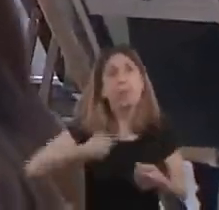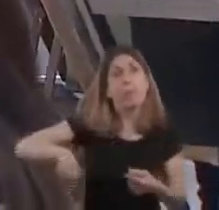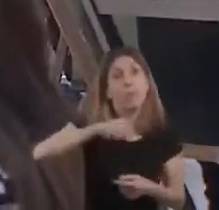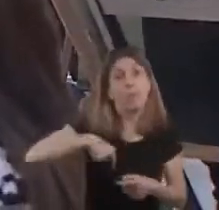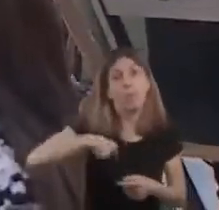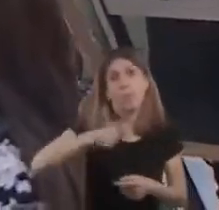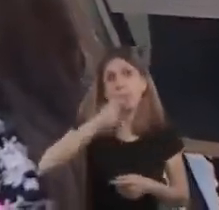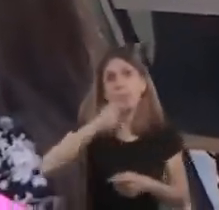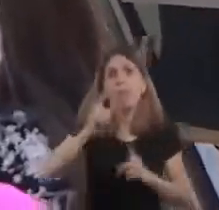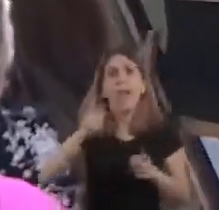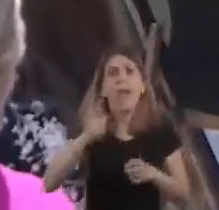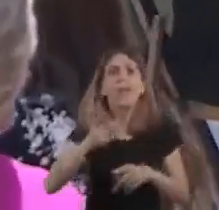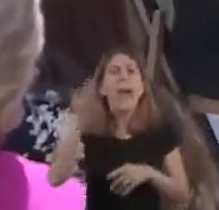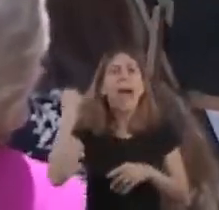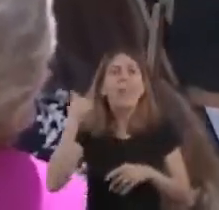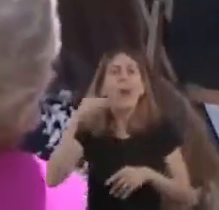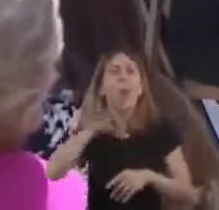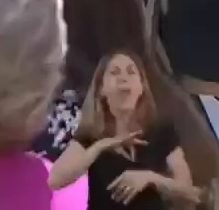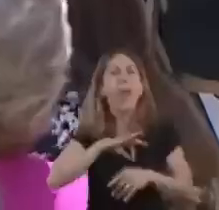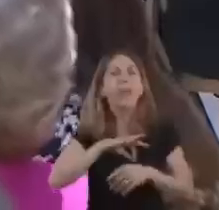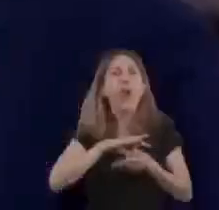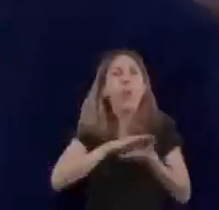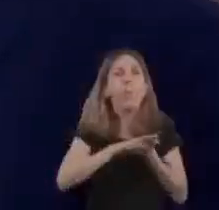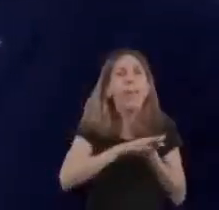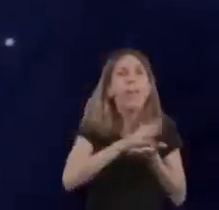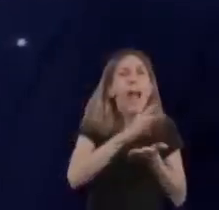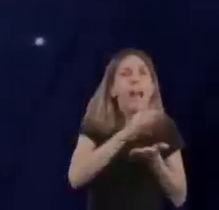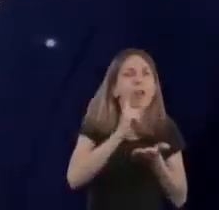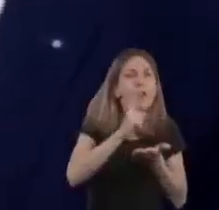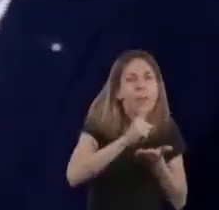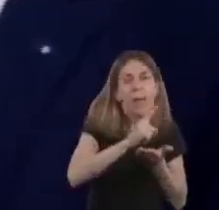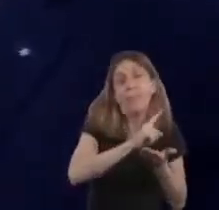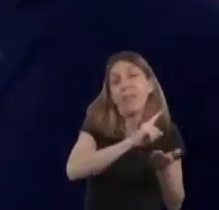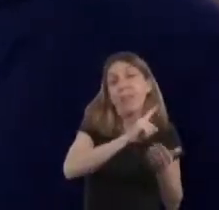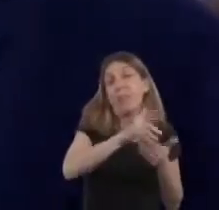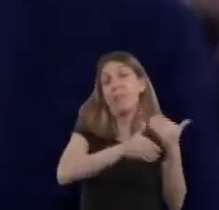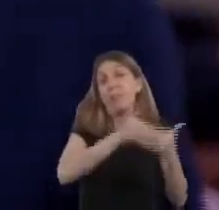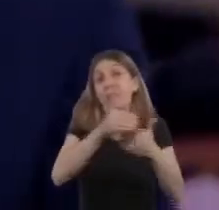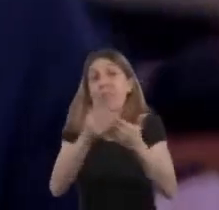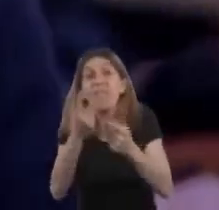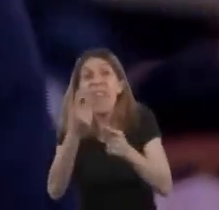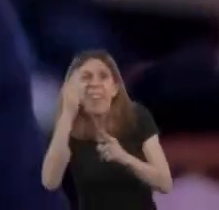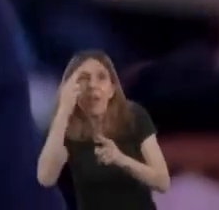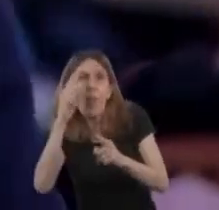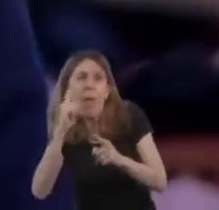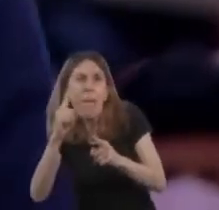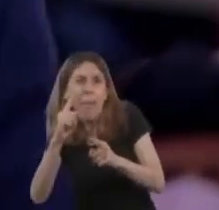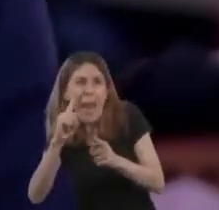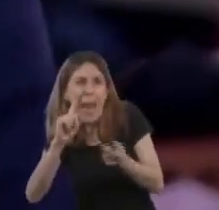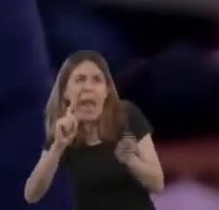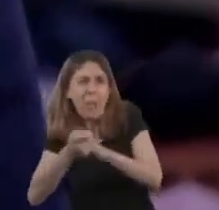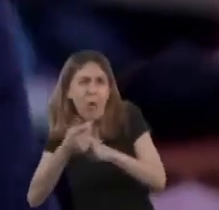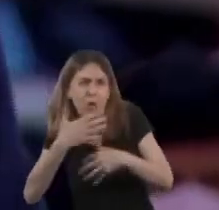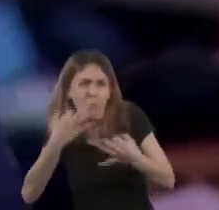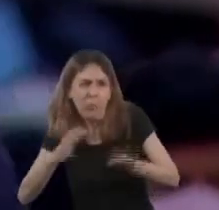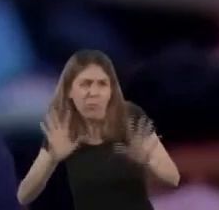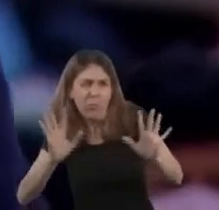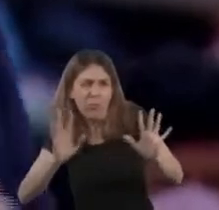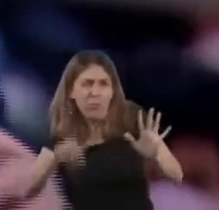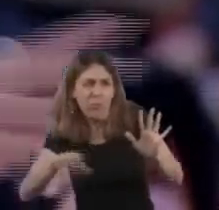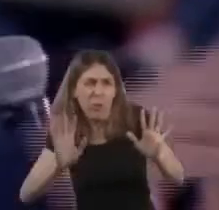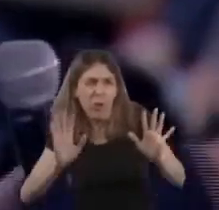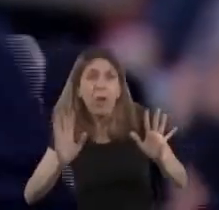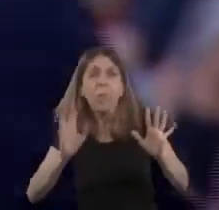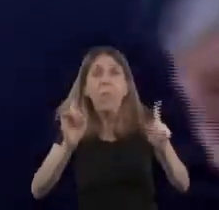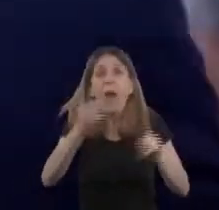pasamos de una jubilación mínima de 14.000 a una jubilación mínima que ronda los 30.000, 29.000 y pico. Eso es cierto. Ahora, ustedes